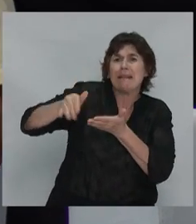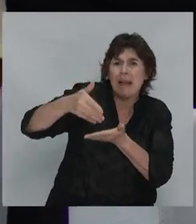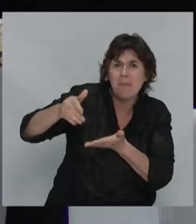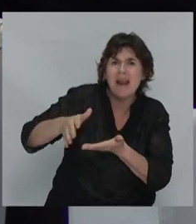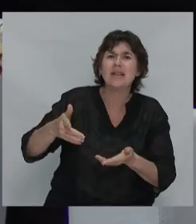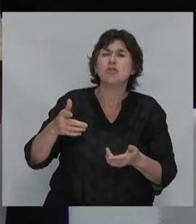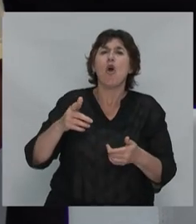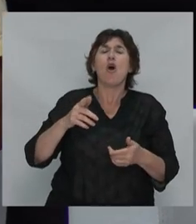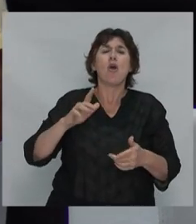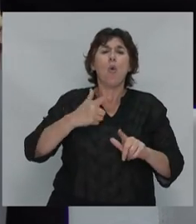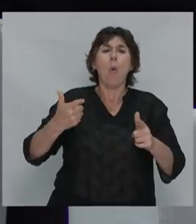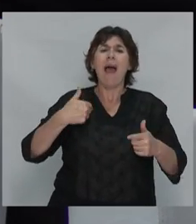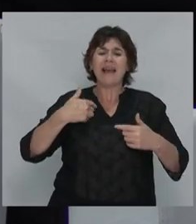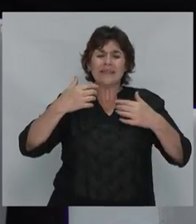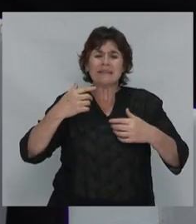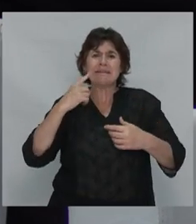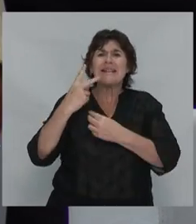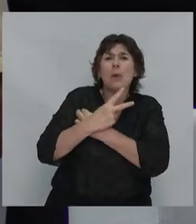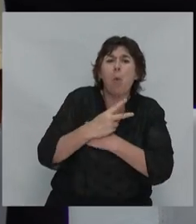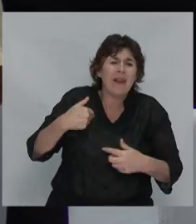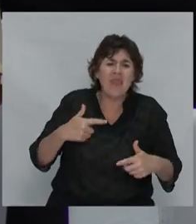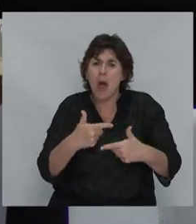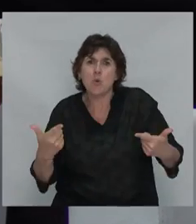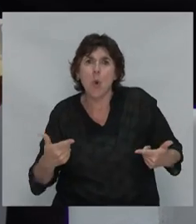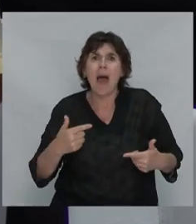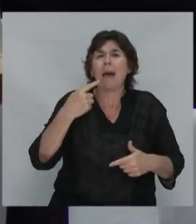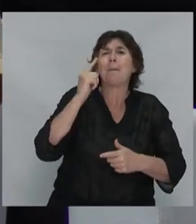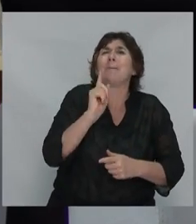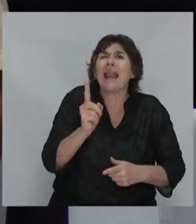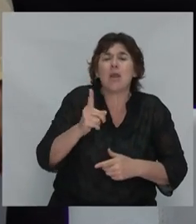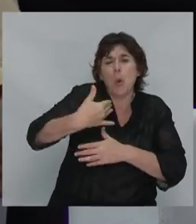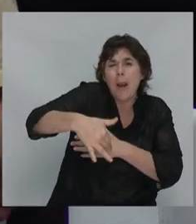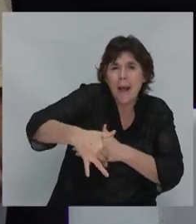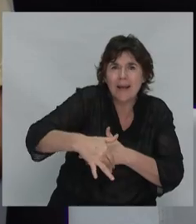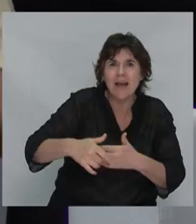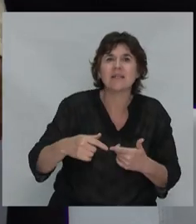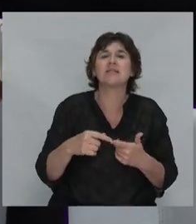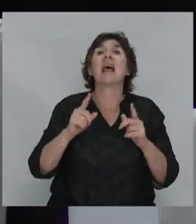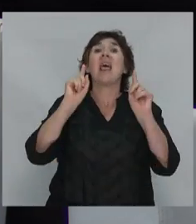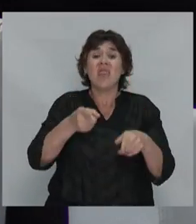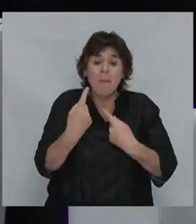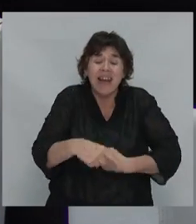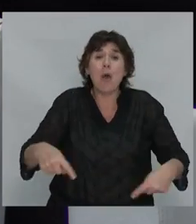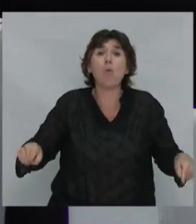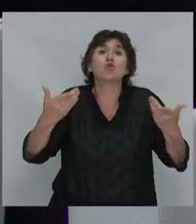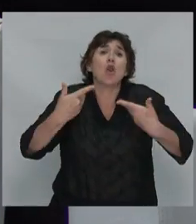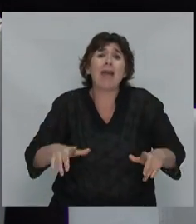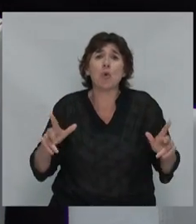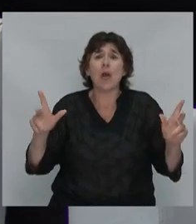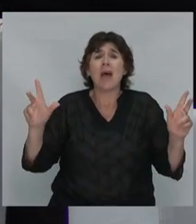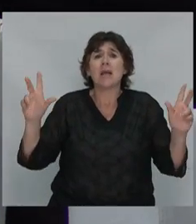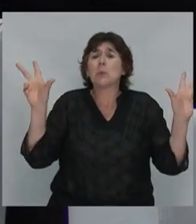problemas y búsquedas de algo que no sabemos que viene de escasez de recursos naturales